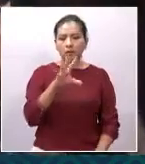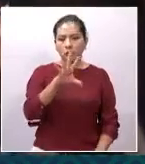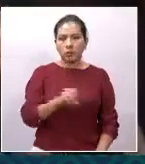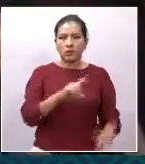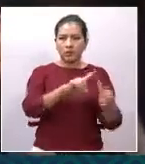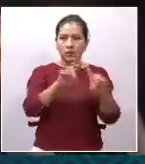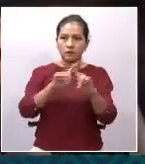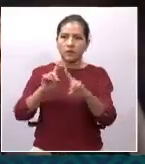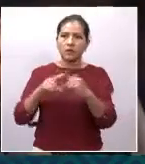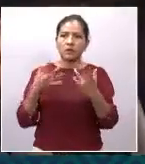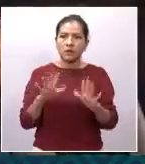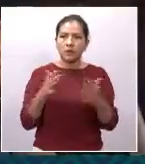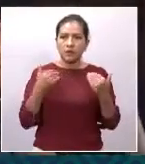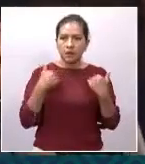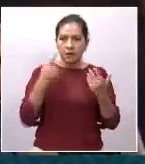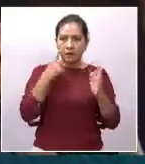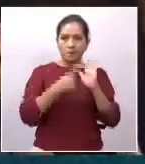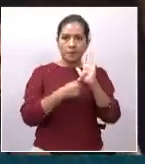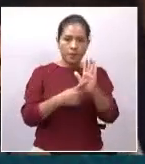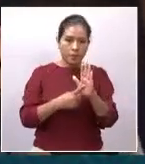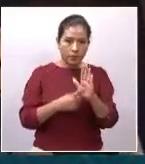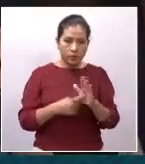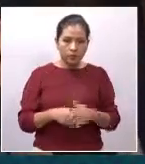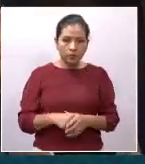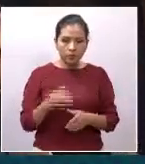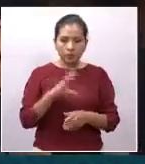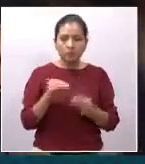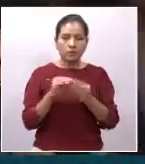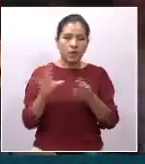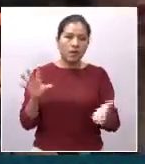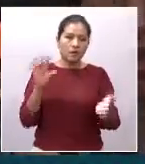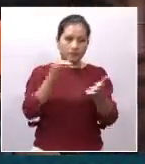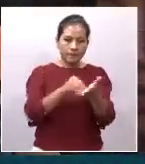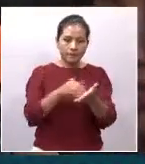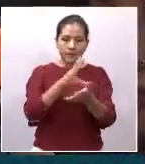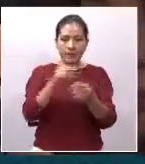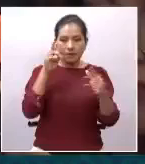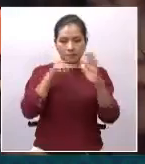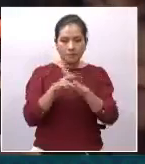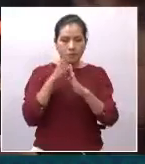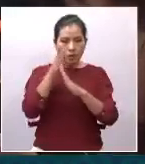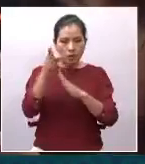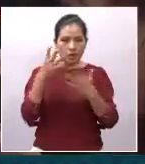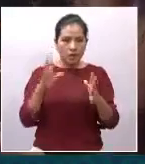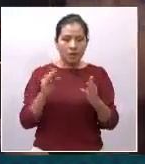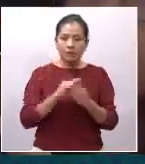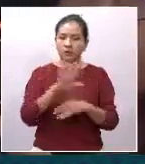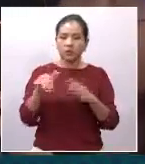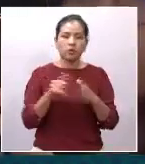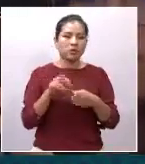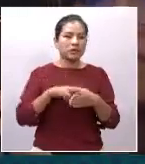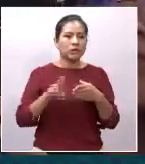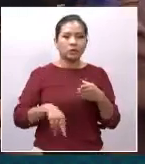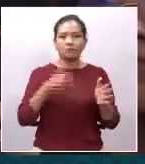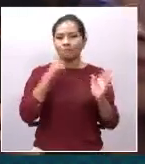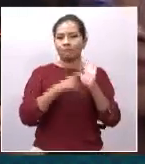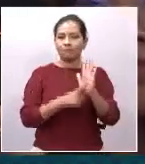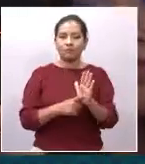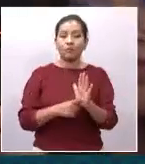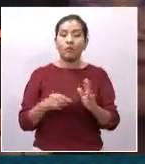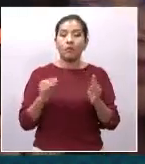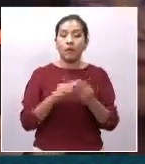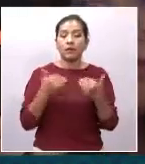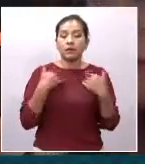plantas que se han mostrado y que se ha instalado, que se ha proyectado. Entonces ya vamos a mostrar los resultados de la misma. Tenemos dos